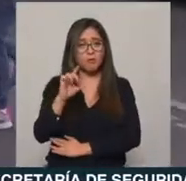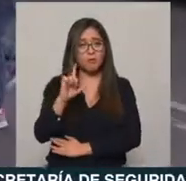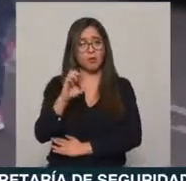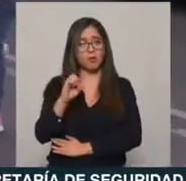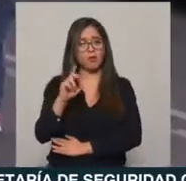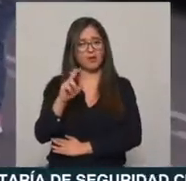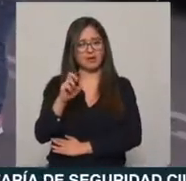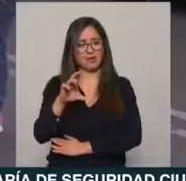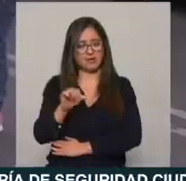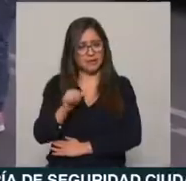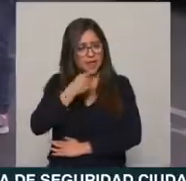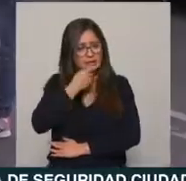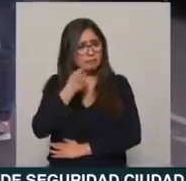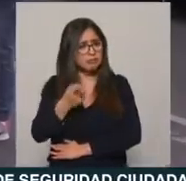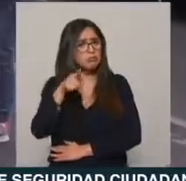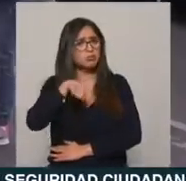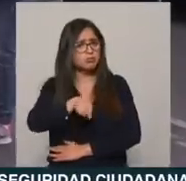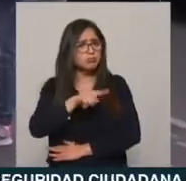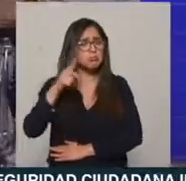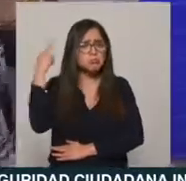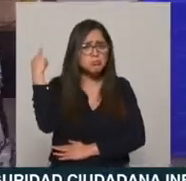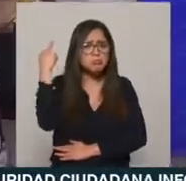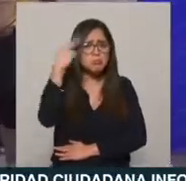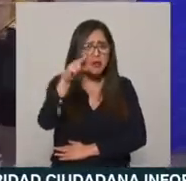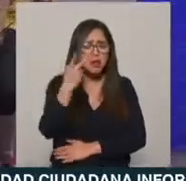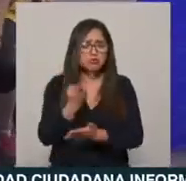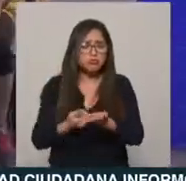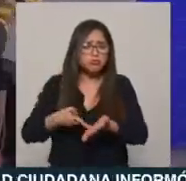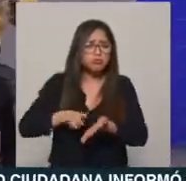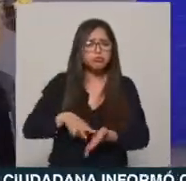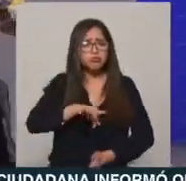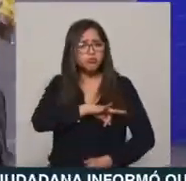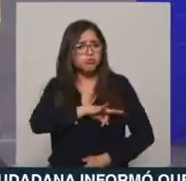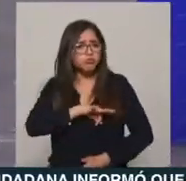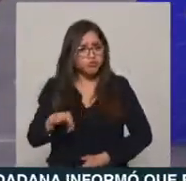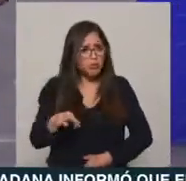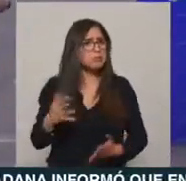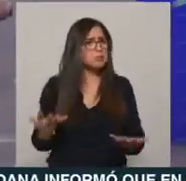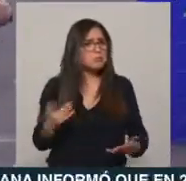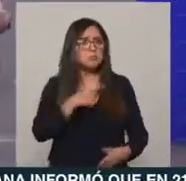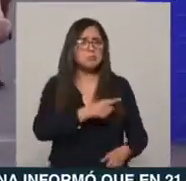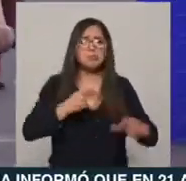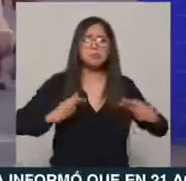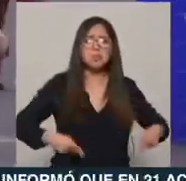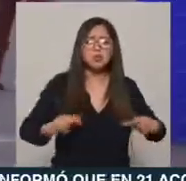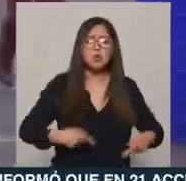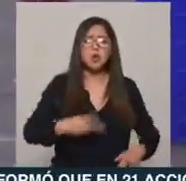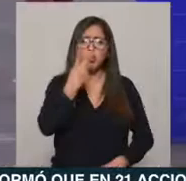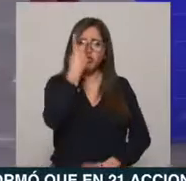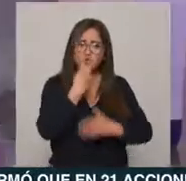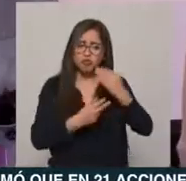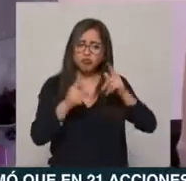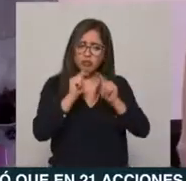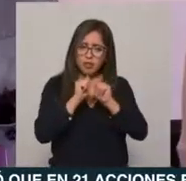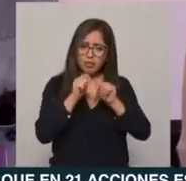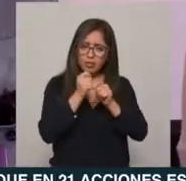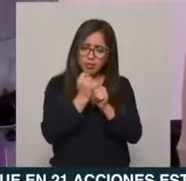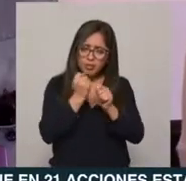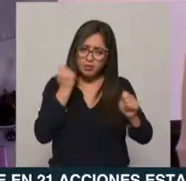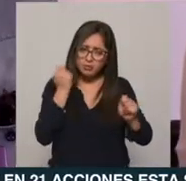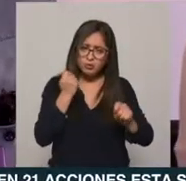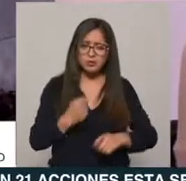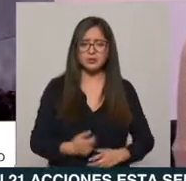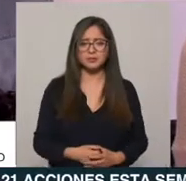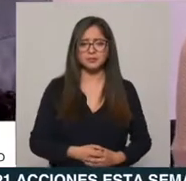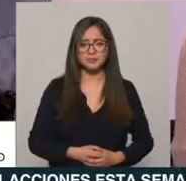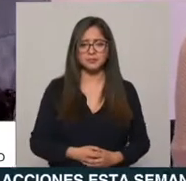informó que con ello se fomentan los viajes multimodales, de modo que las personas puedan utilizar 2 medios de transporte. Vamos a